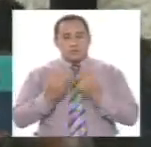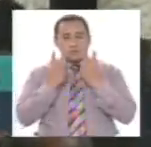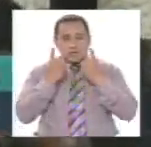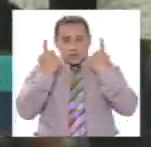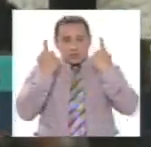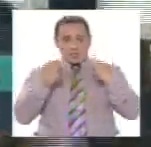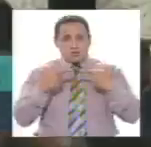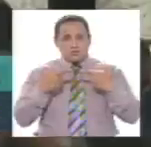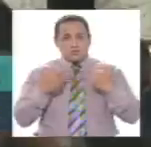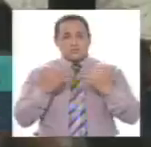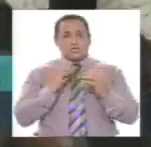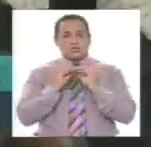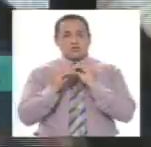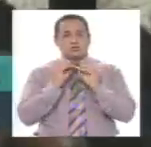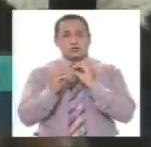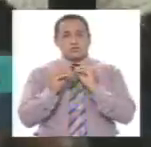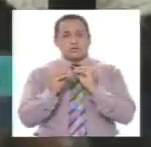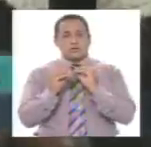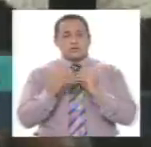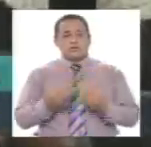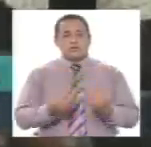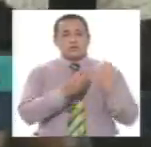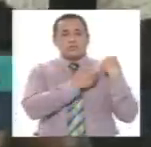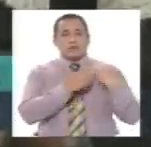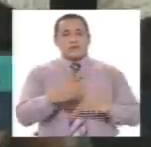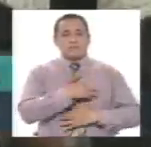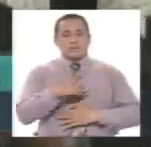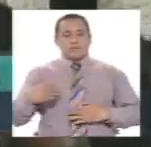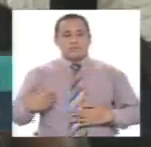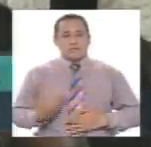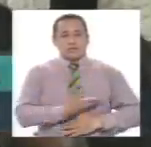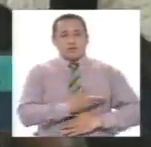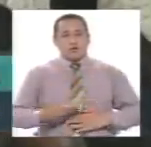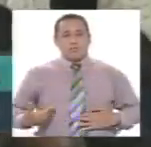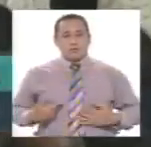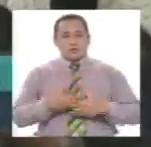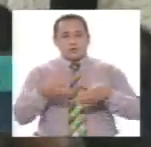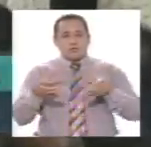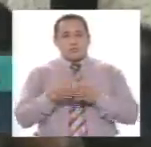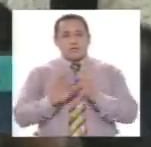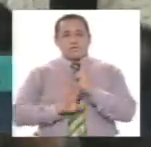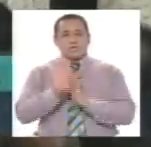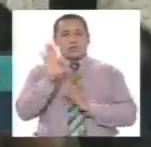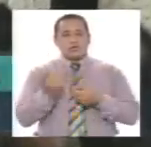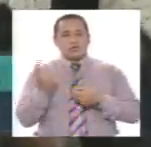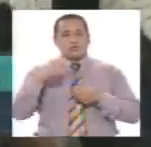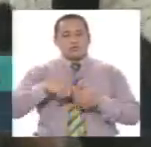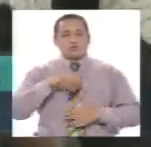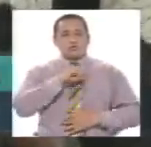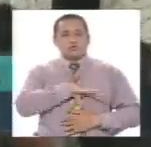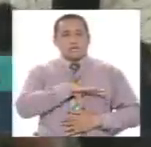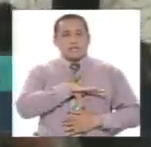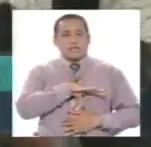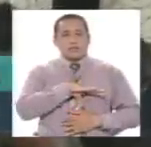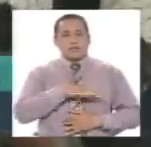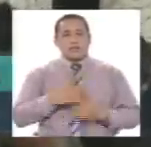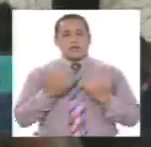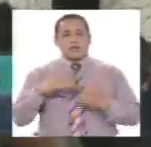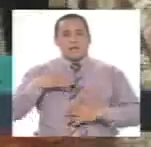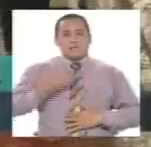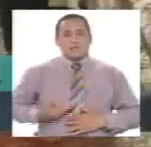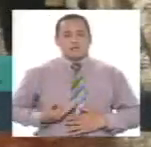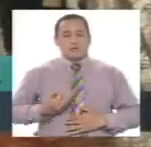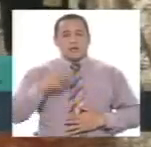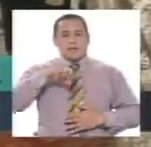lo acordado, se resuelve nombrar ministra de Estado en el Despacho de Desarrollo e Inclusión Social a la